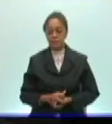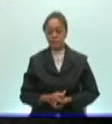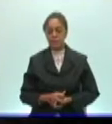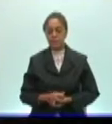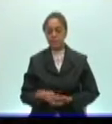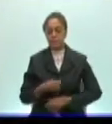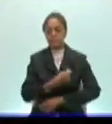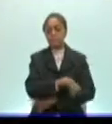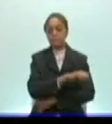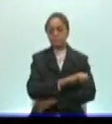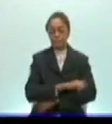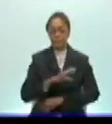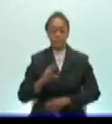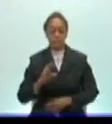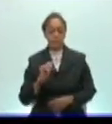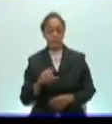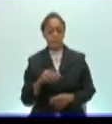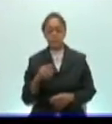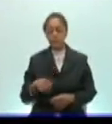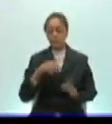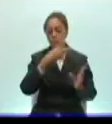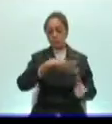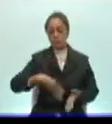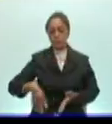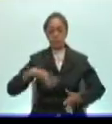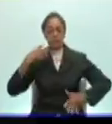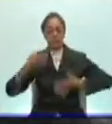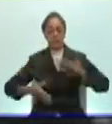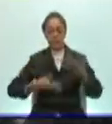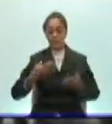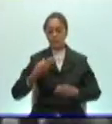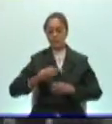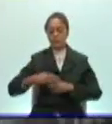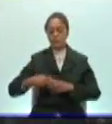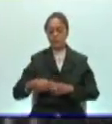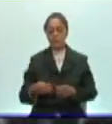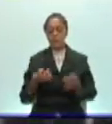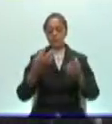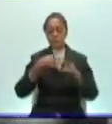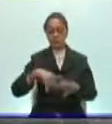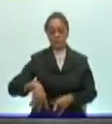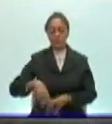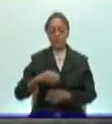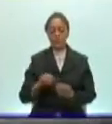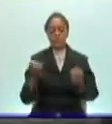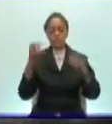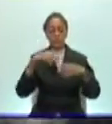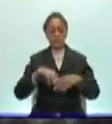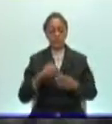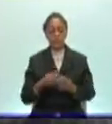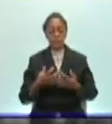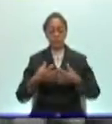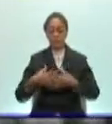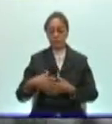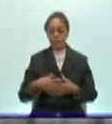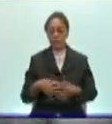El pueblo protagoniza el único funeral alegre de su historia, el entierro de las compañías norteamericanas.